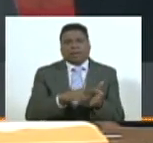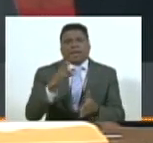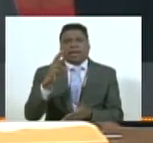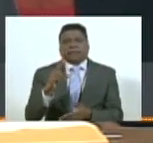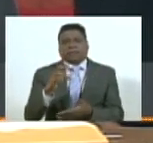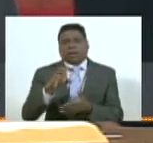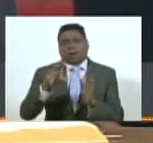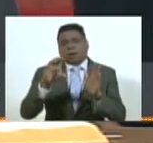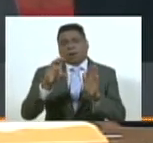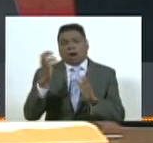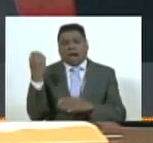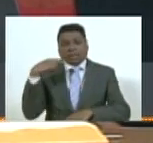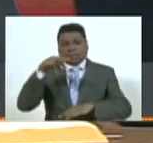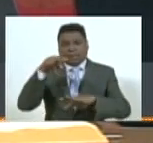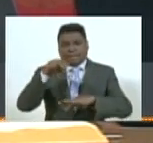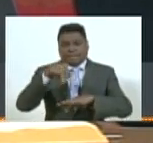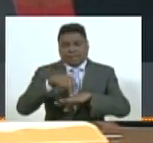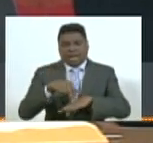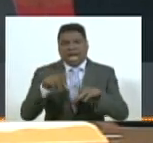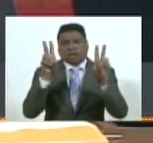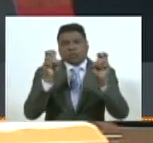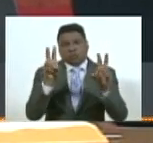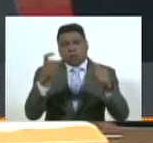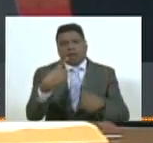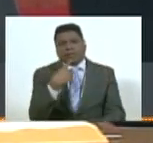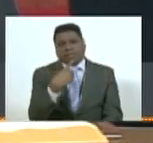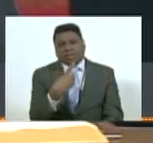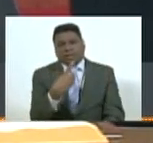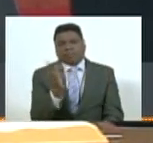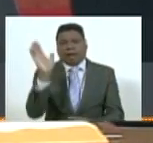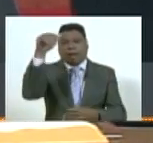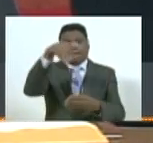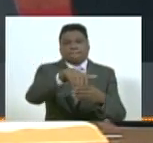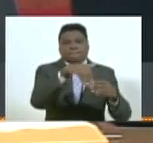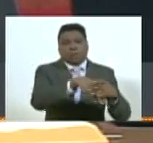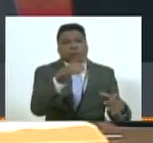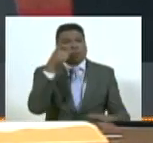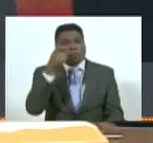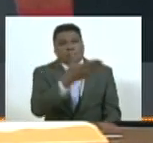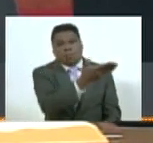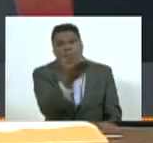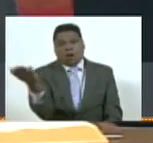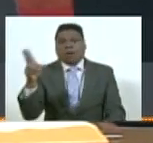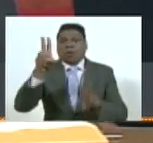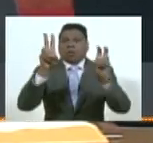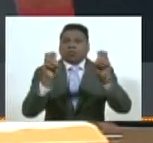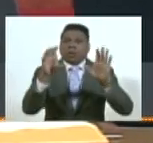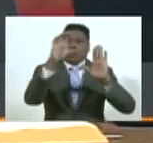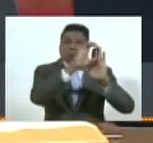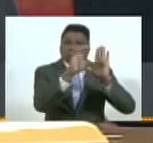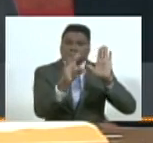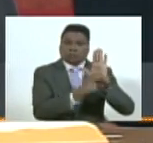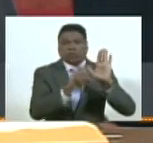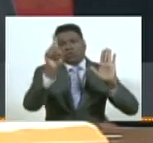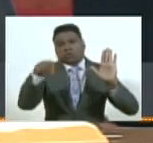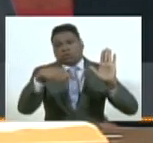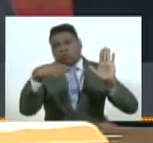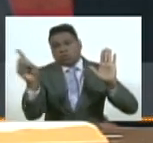Constituyente la que decida someter al voto popular el nuevo texto constitucional que ella